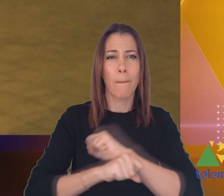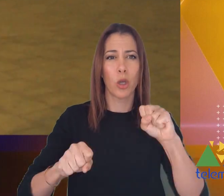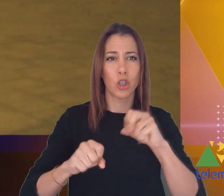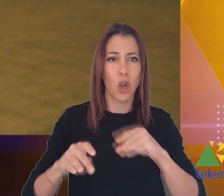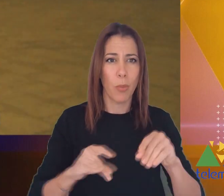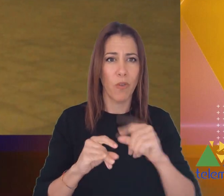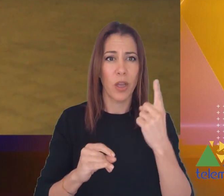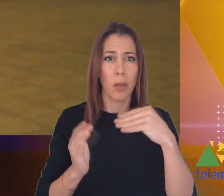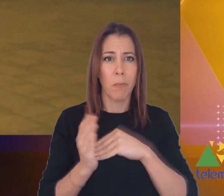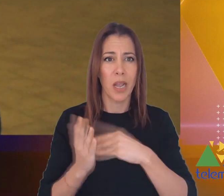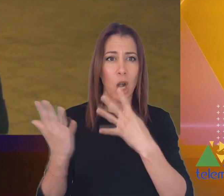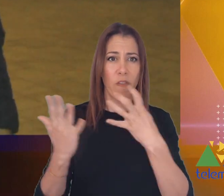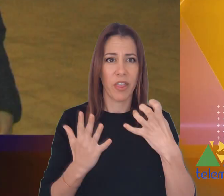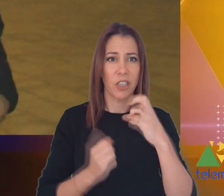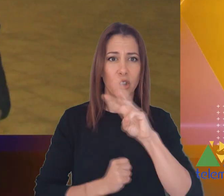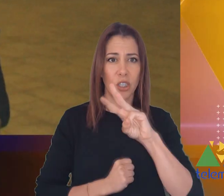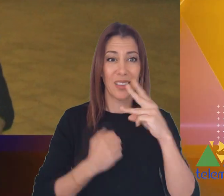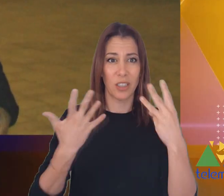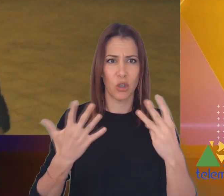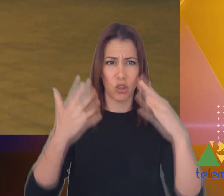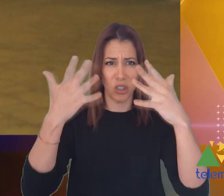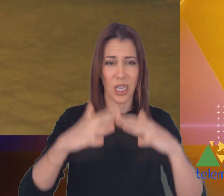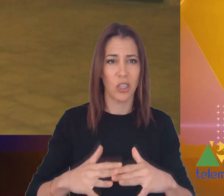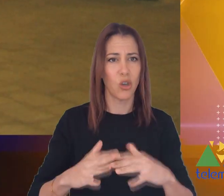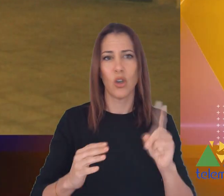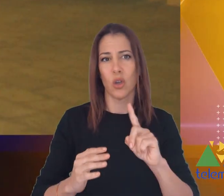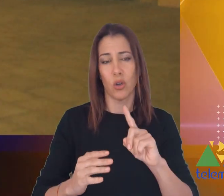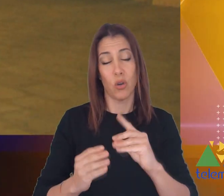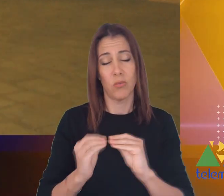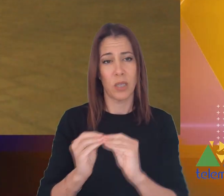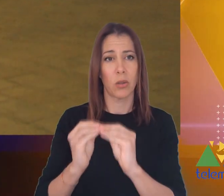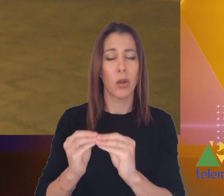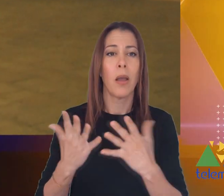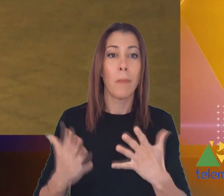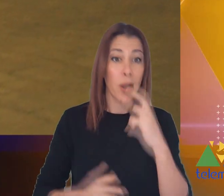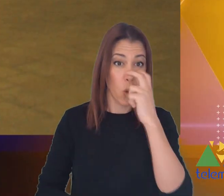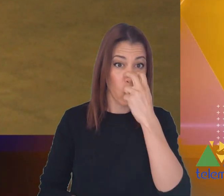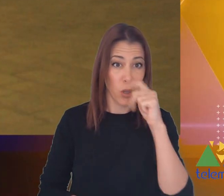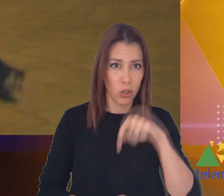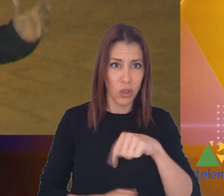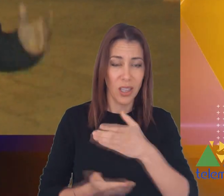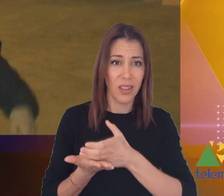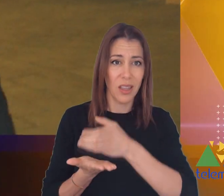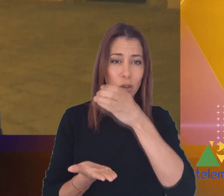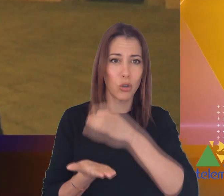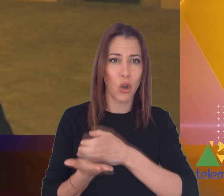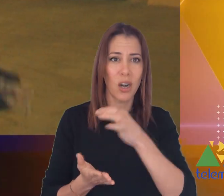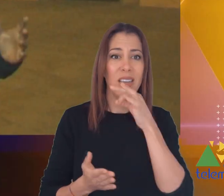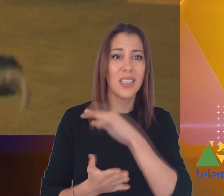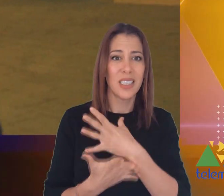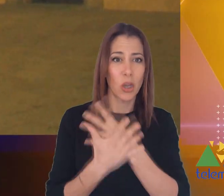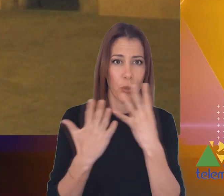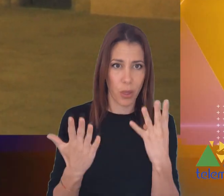polvorín de 1938, se cayó y no se volvió a restaurar. Lo curioso de esta torre del siglo